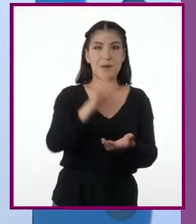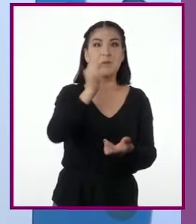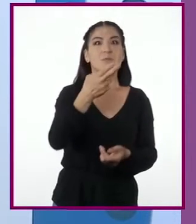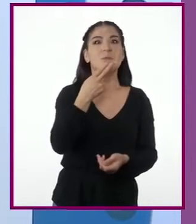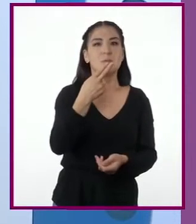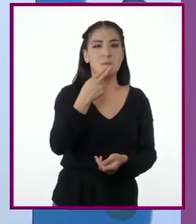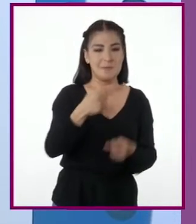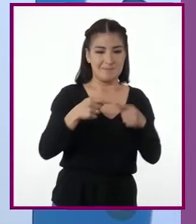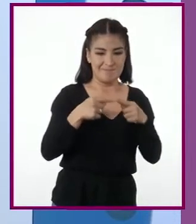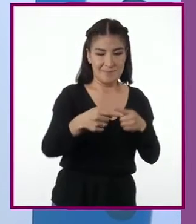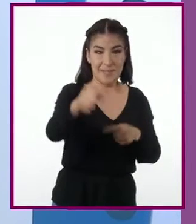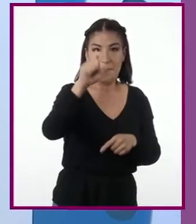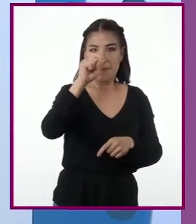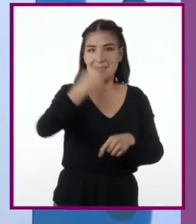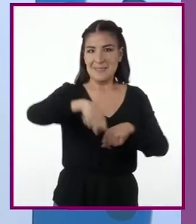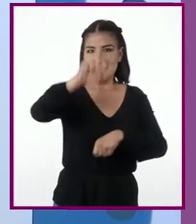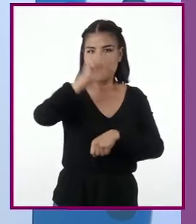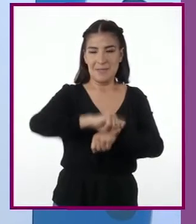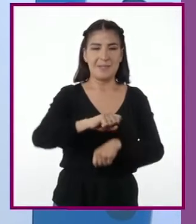las 20 semanas de riego.